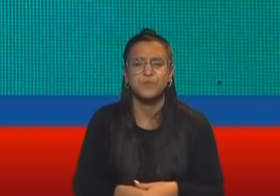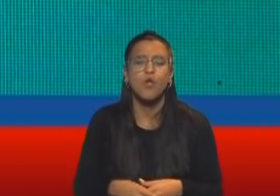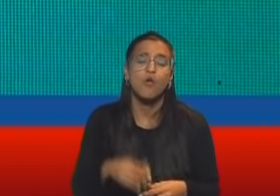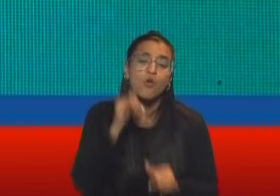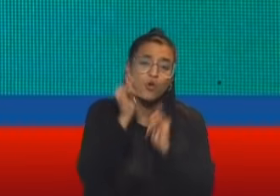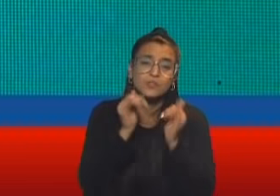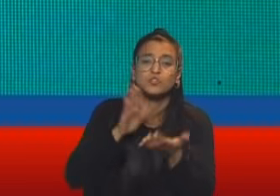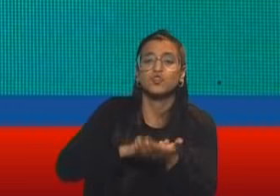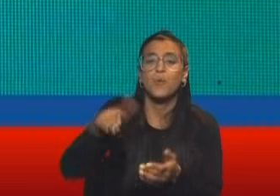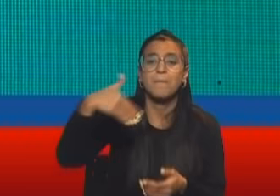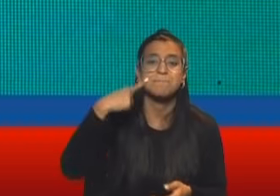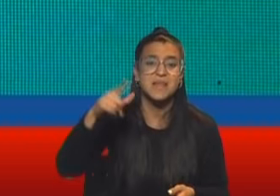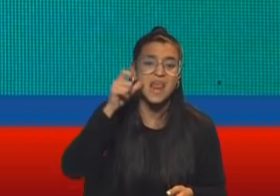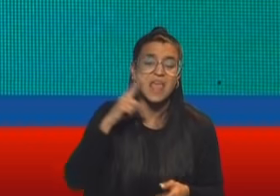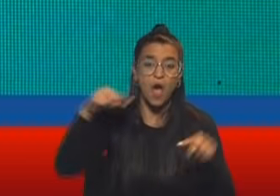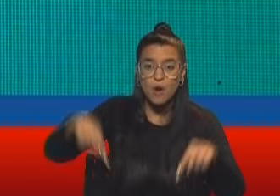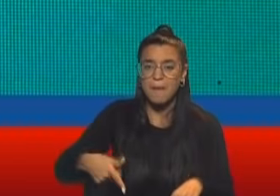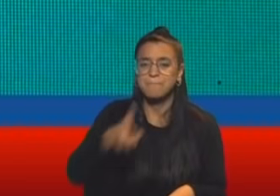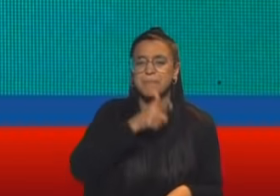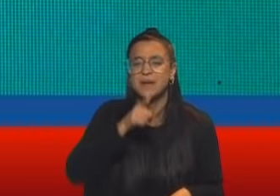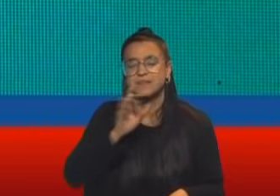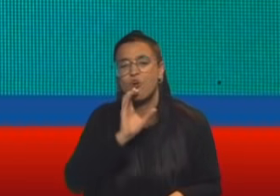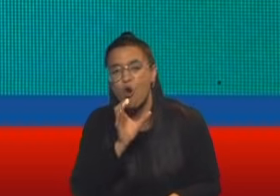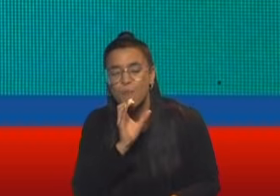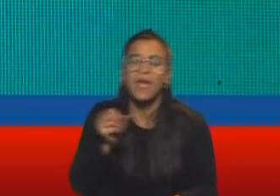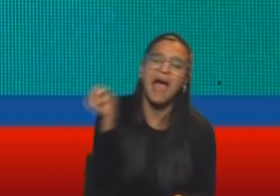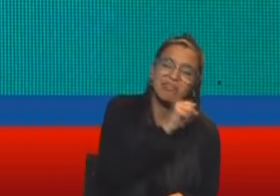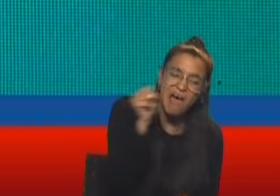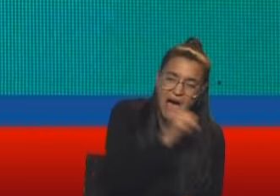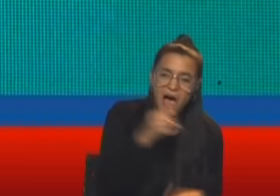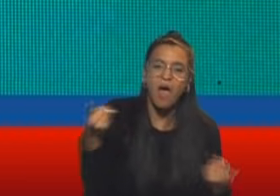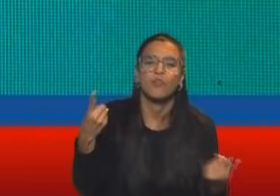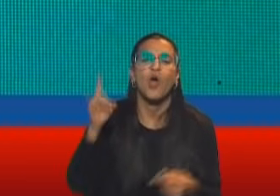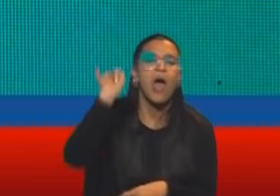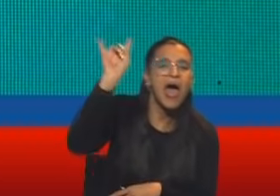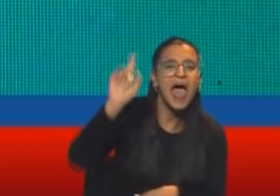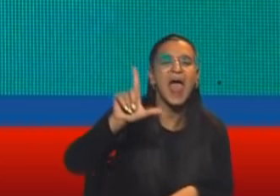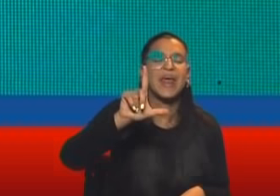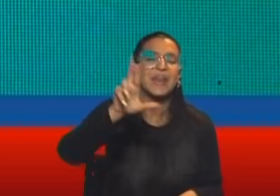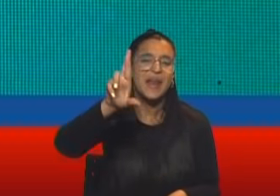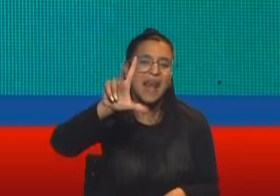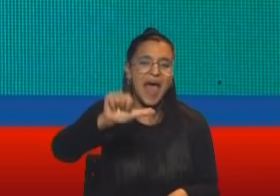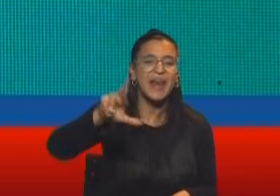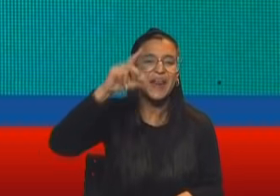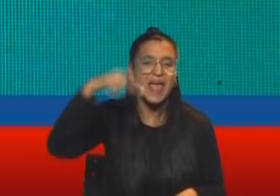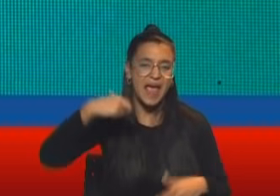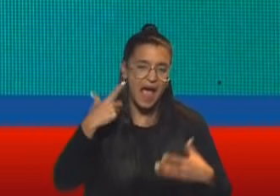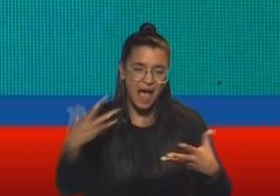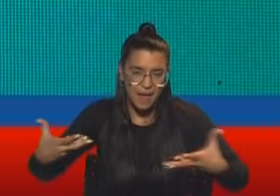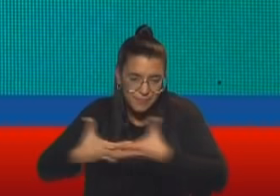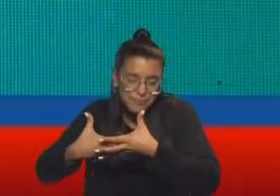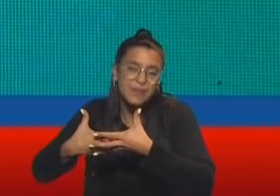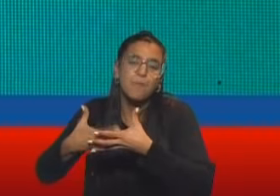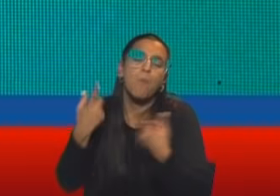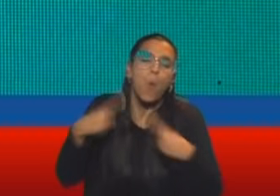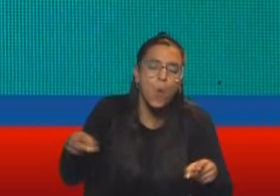respecto de Milei, ¿no? Dice, bueno, ahora les parece gracioso, porque no sé si lo vieron cantando y todo el debate con la renga, por la música, qué sé yo.